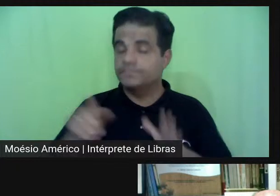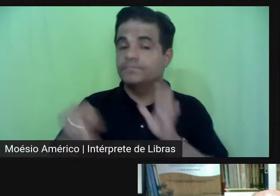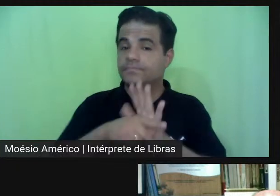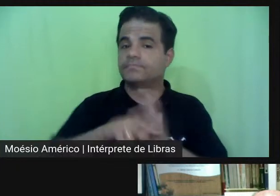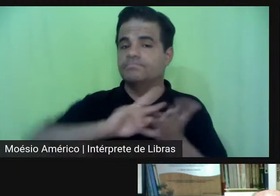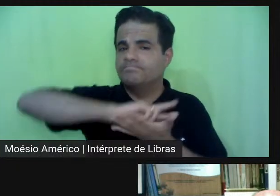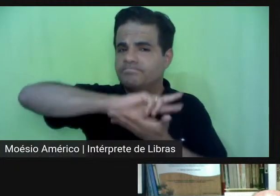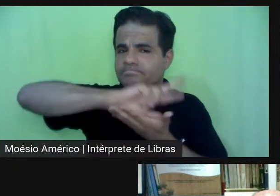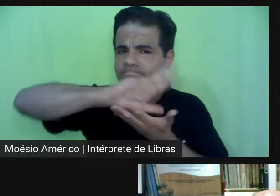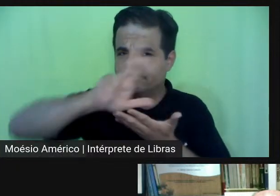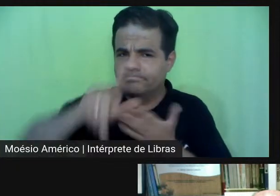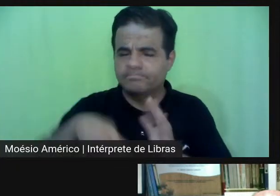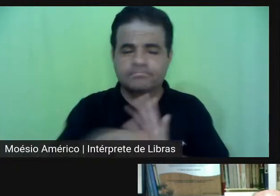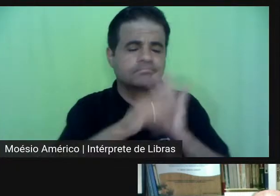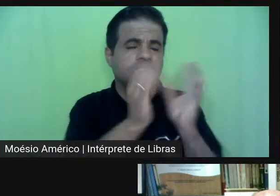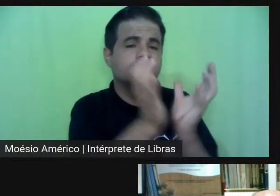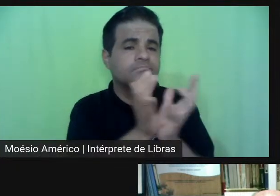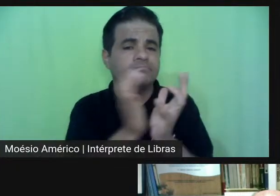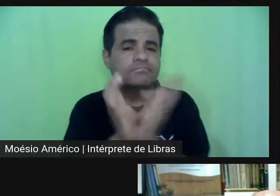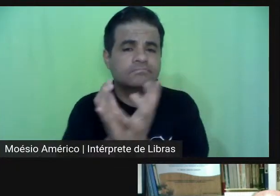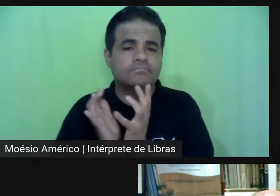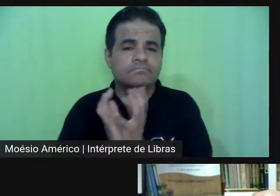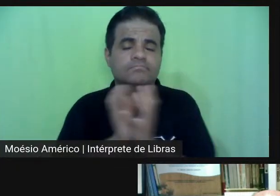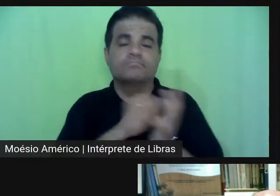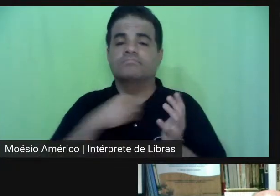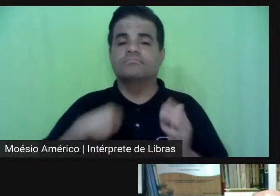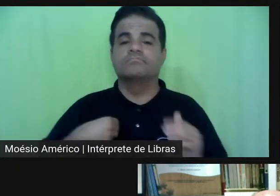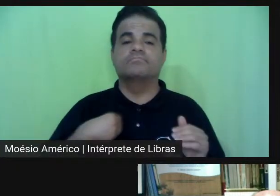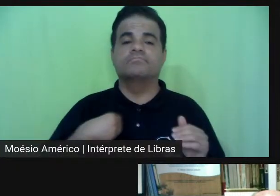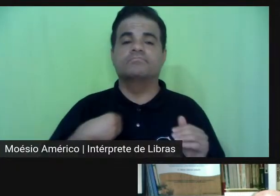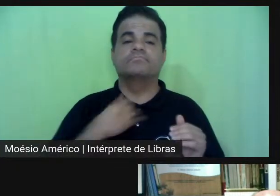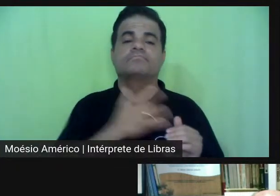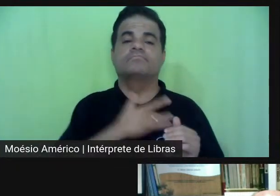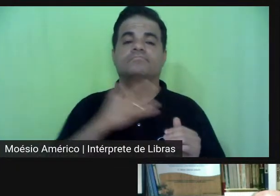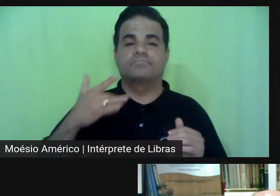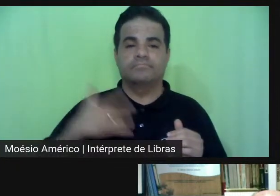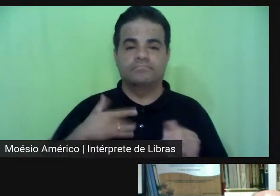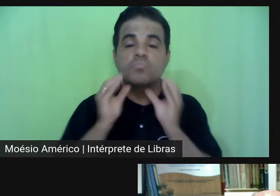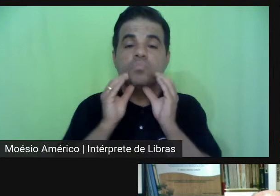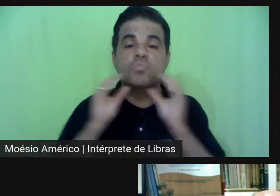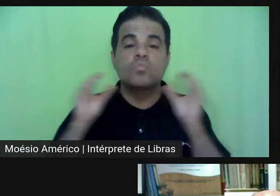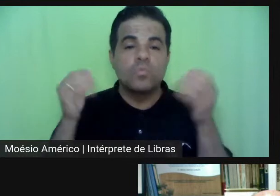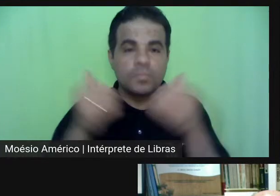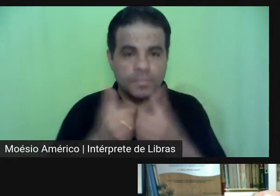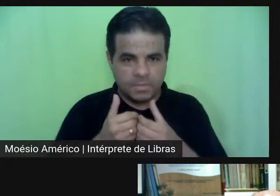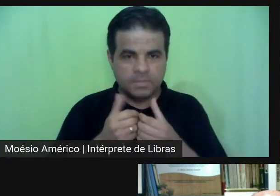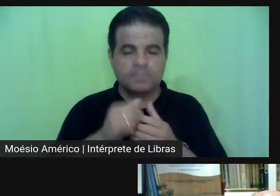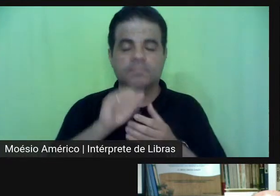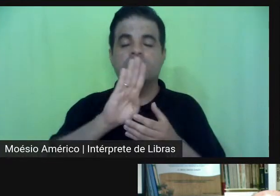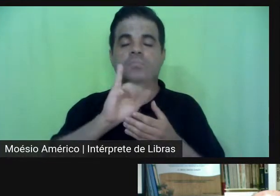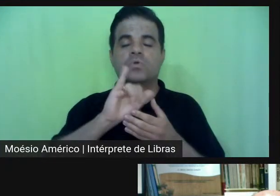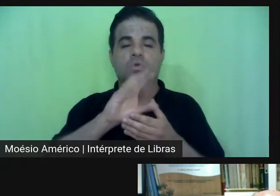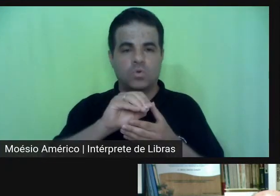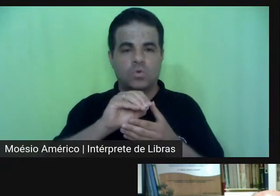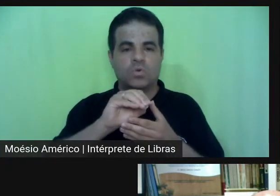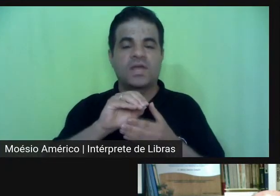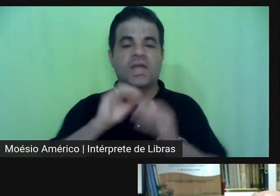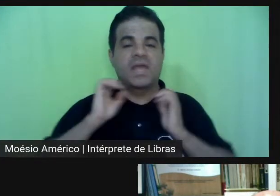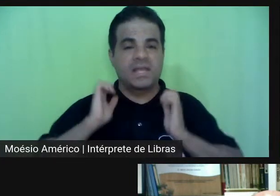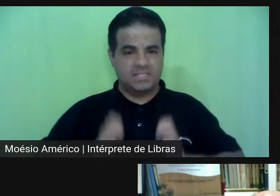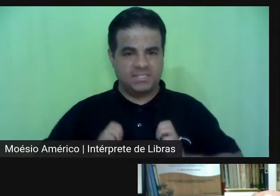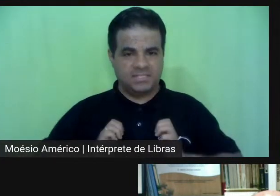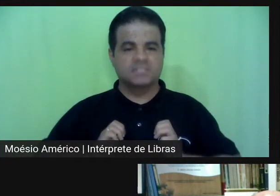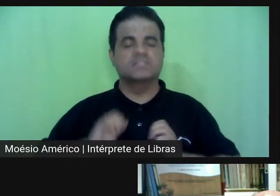diversos organismos de medicina salud y comités el doctor honoris causa